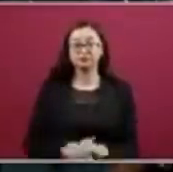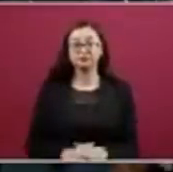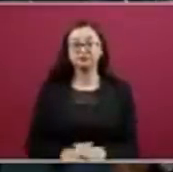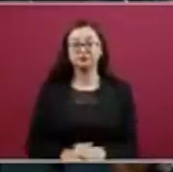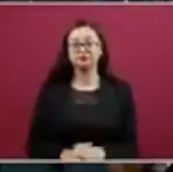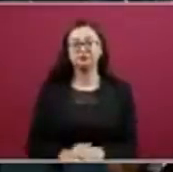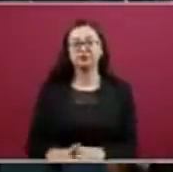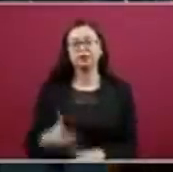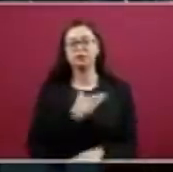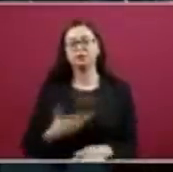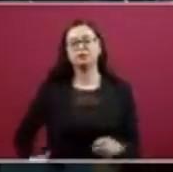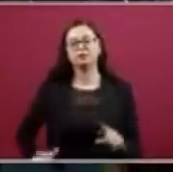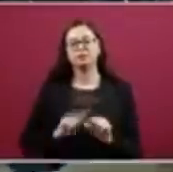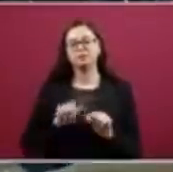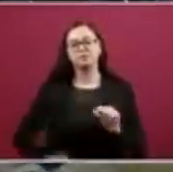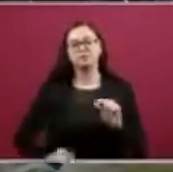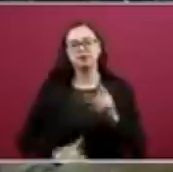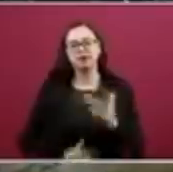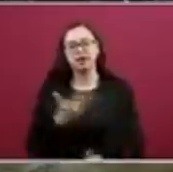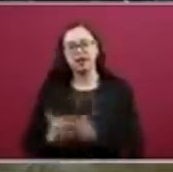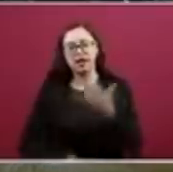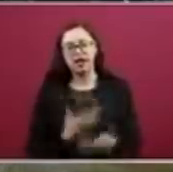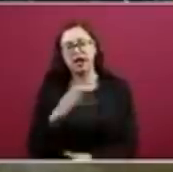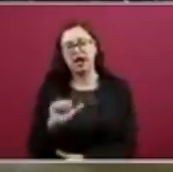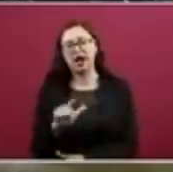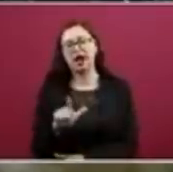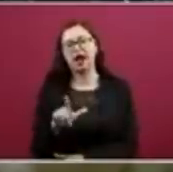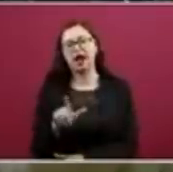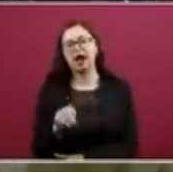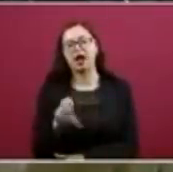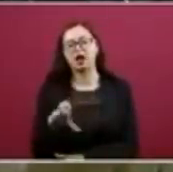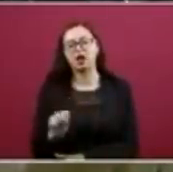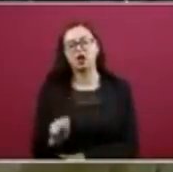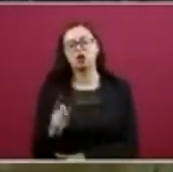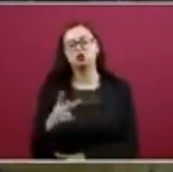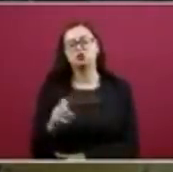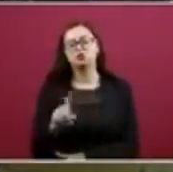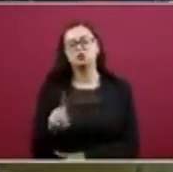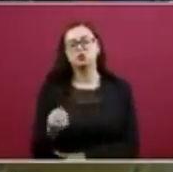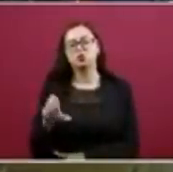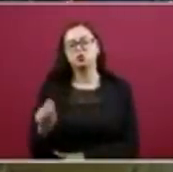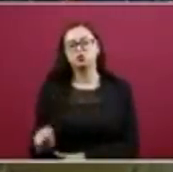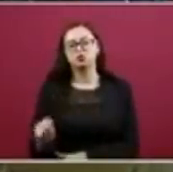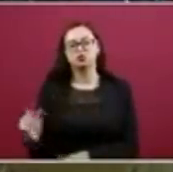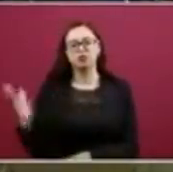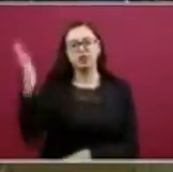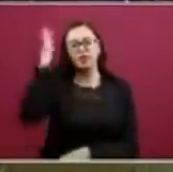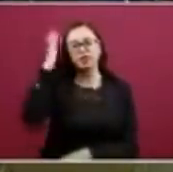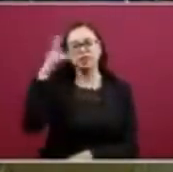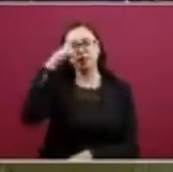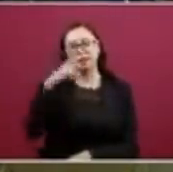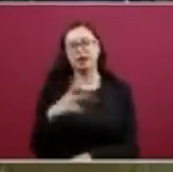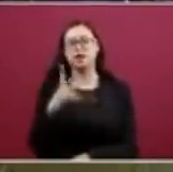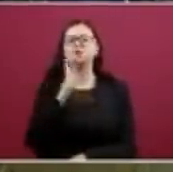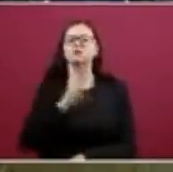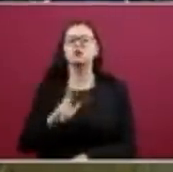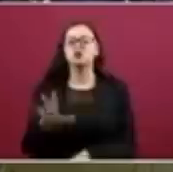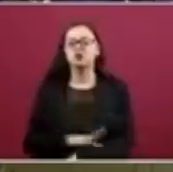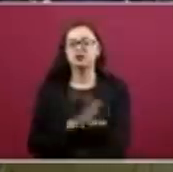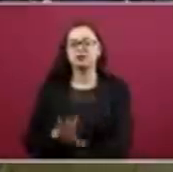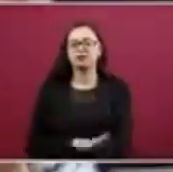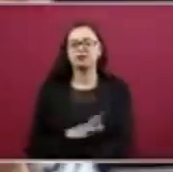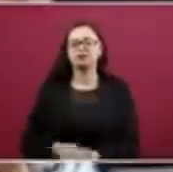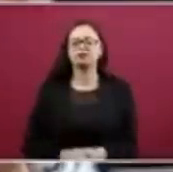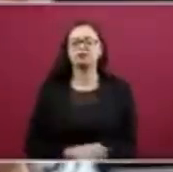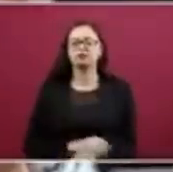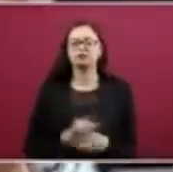Presidente de México, servidor Carlos Pozos, de Líderes Mexicanos y Petróleo y Energía. Tres preguntas. La primera,